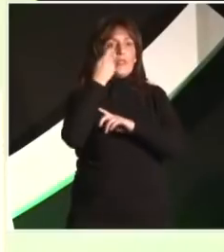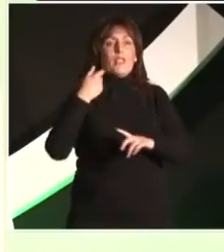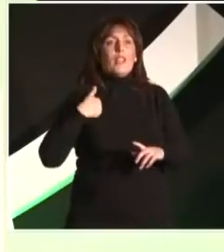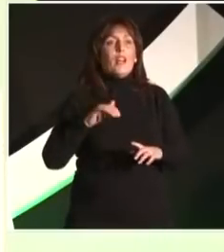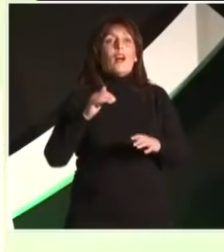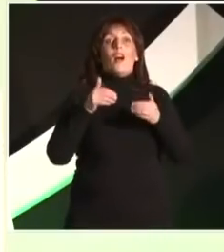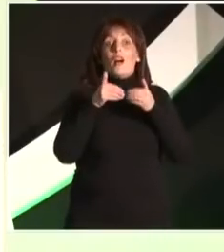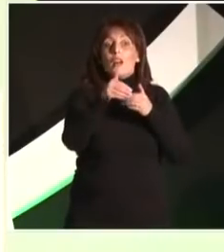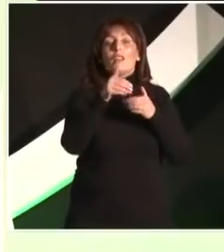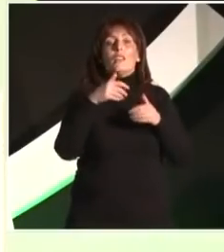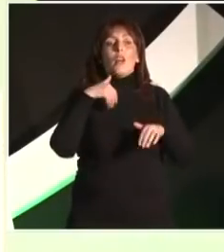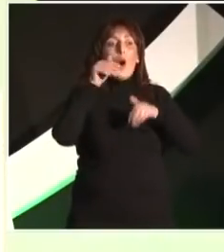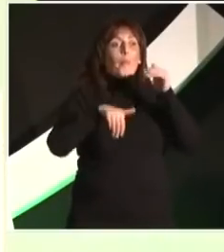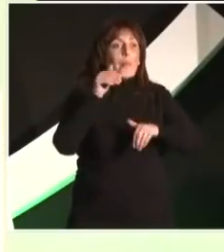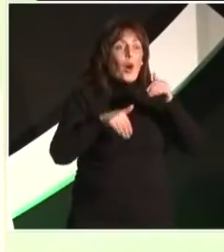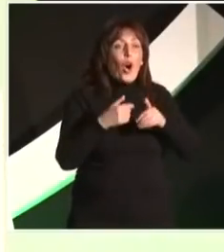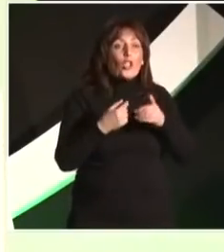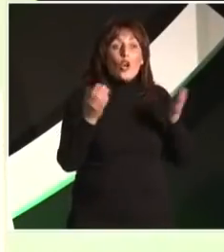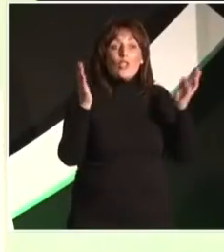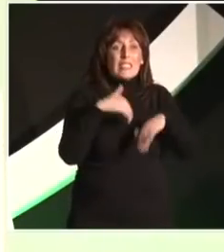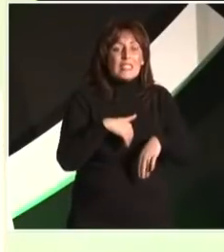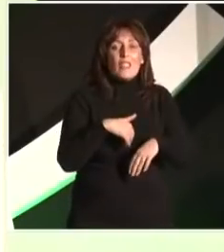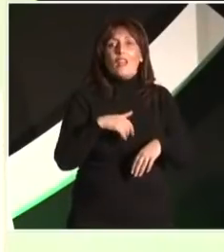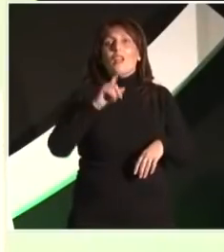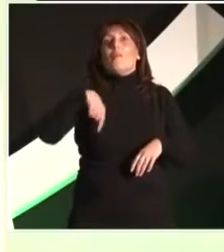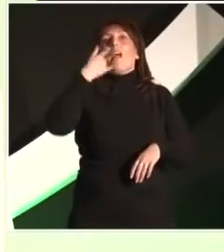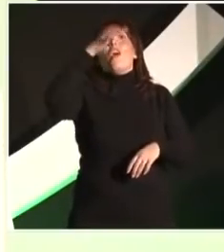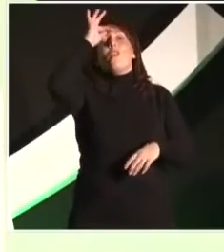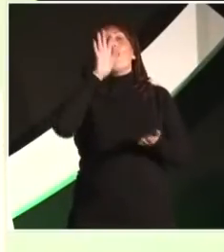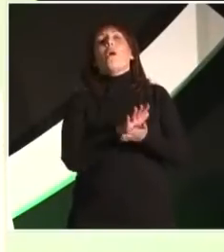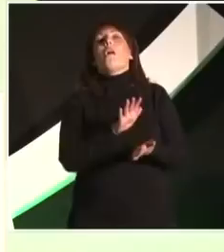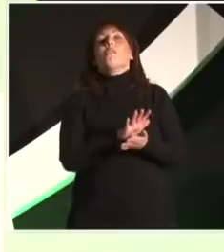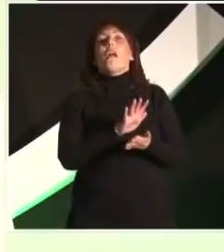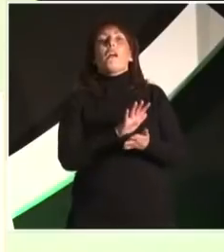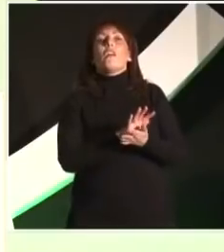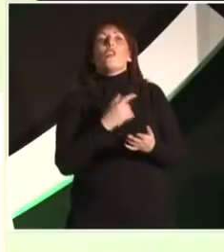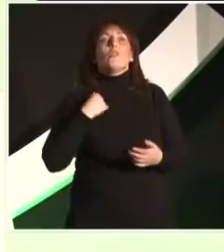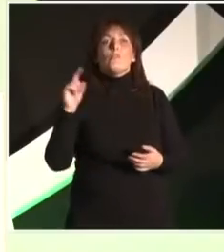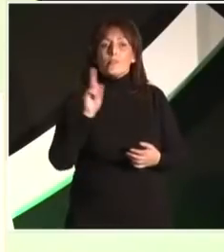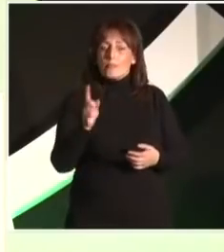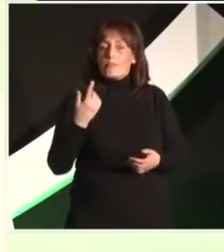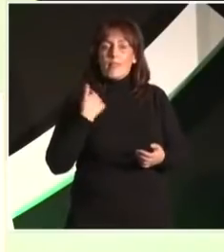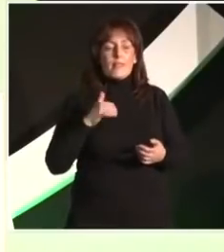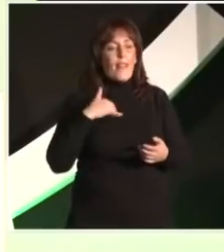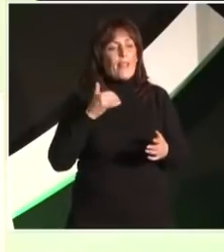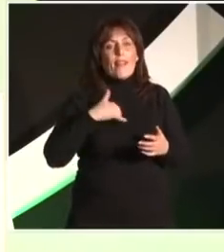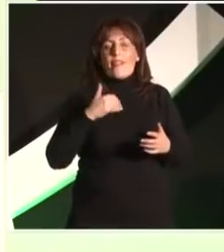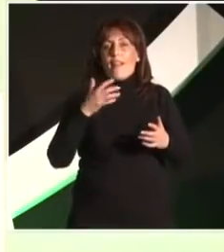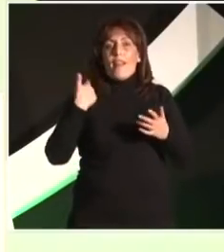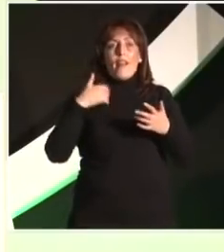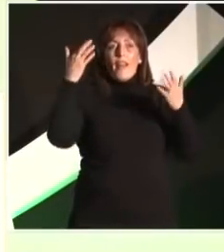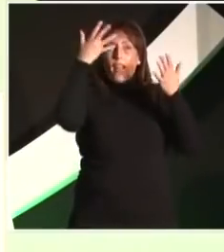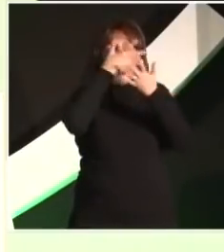restos, en pocos votos. Que no nos relajemos de aquí al domingo. Que nos quitemos de la mirada la niebla